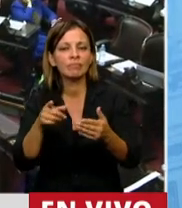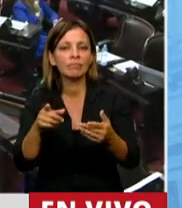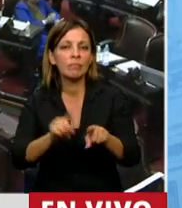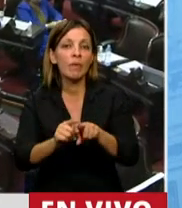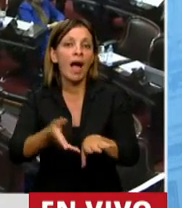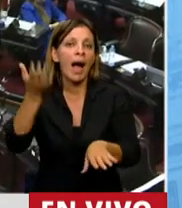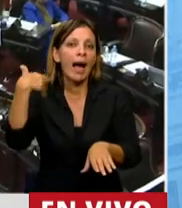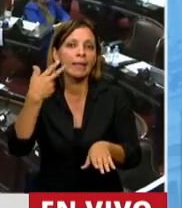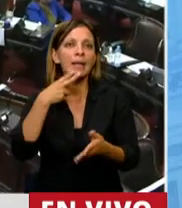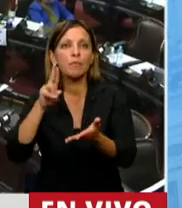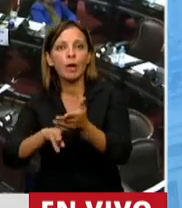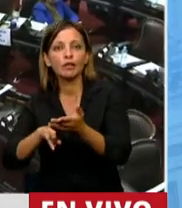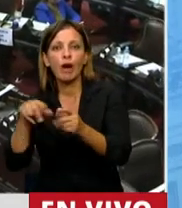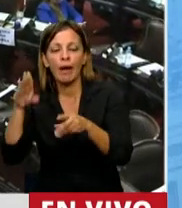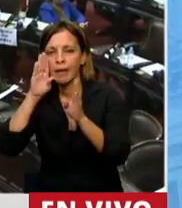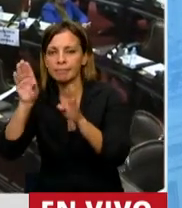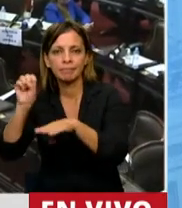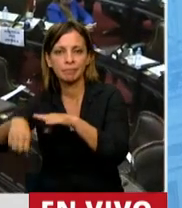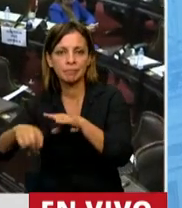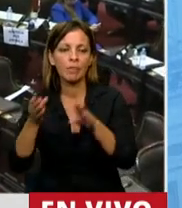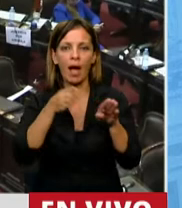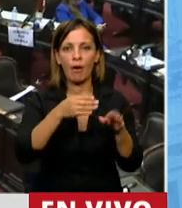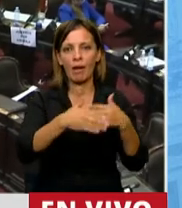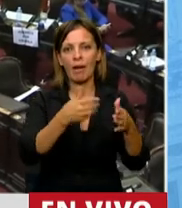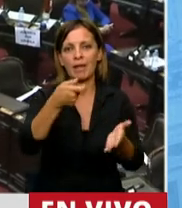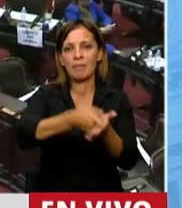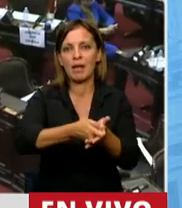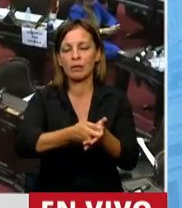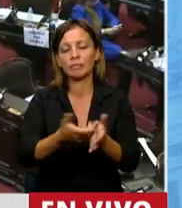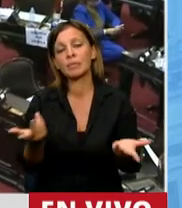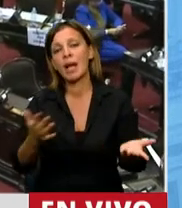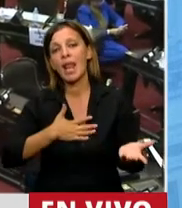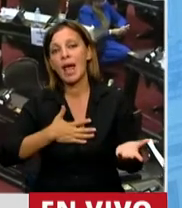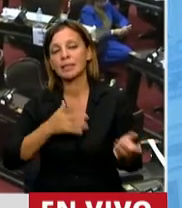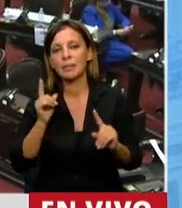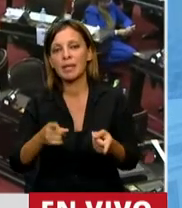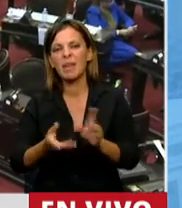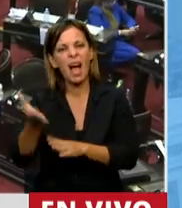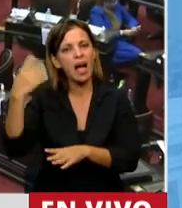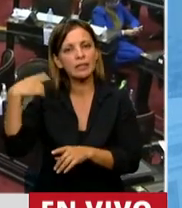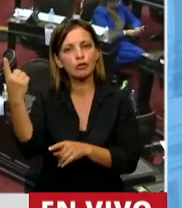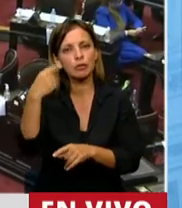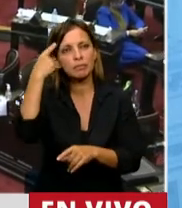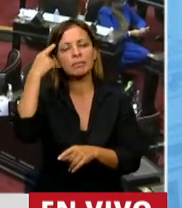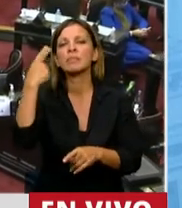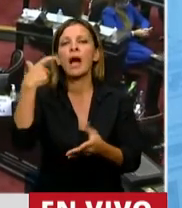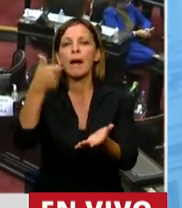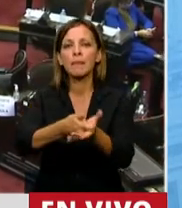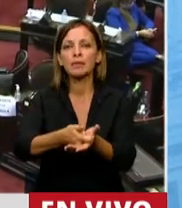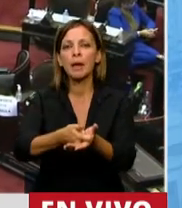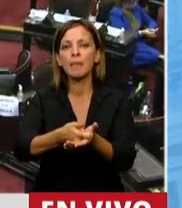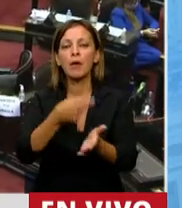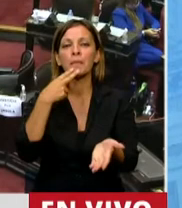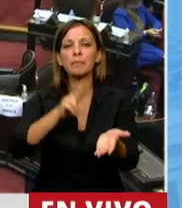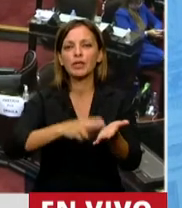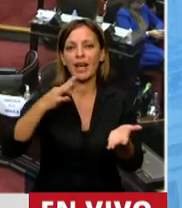que pagar impuestos, estar invirtiéndolo. Lamento también que nosotros habíamos apostado a la reinversión sin parar ganancia de una